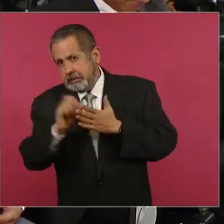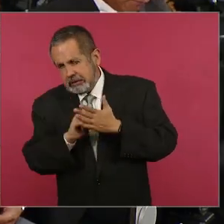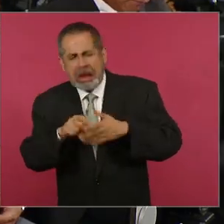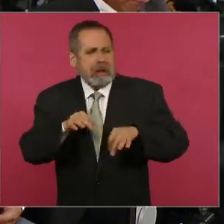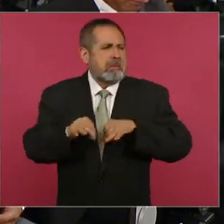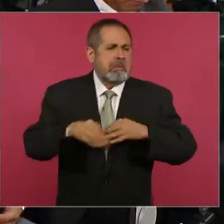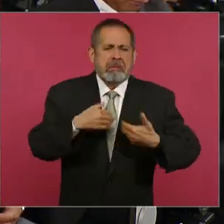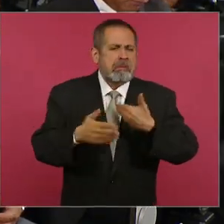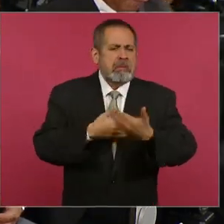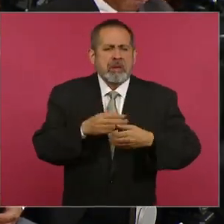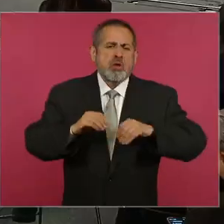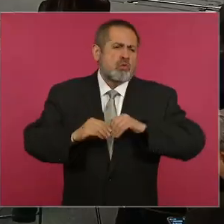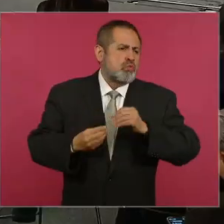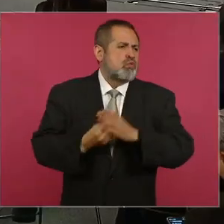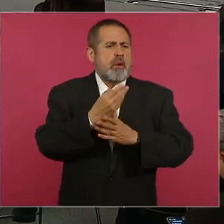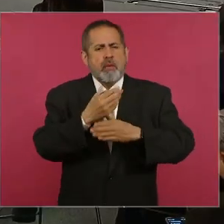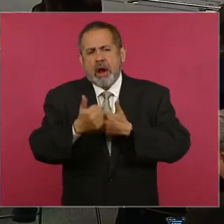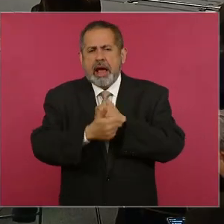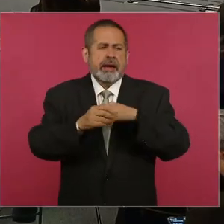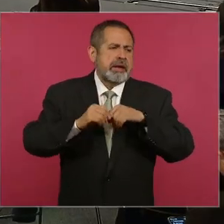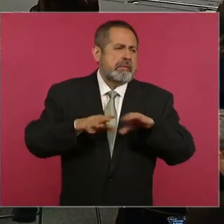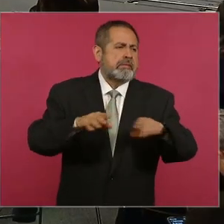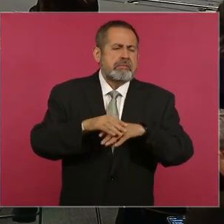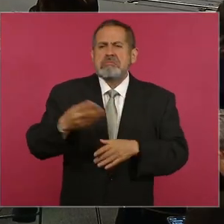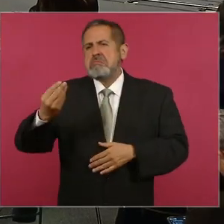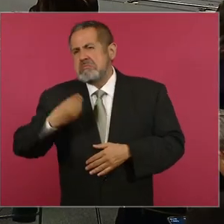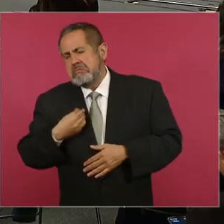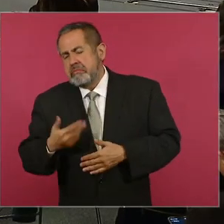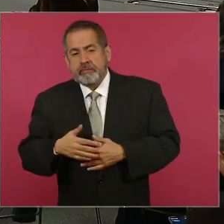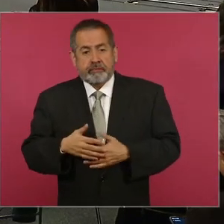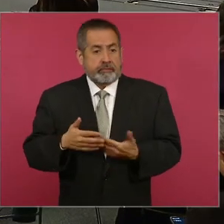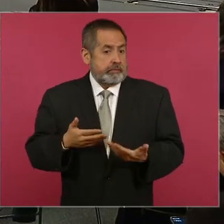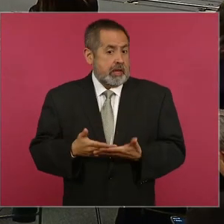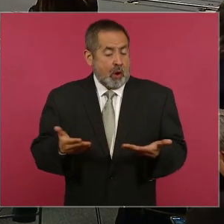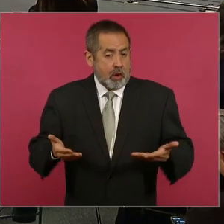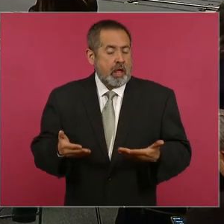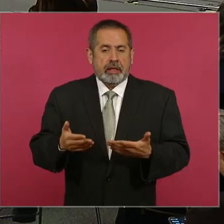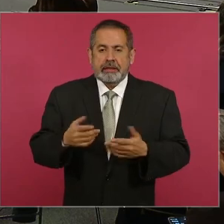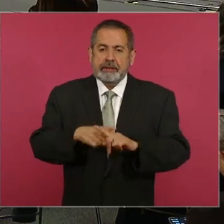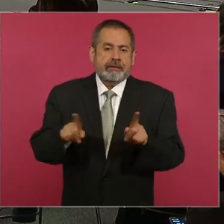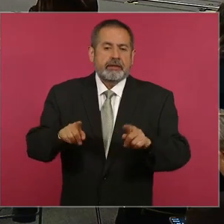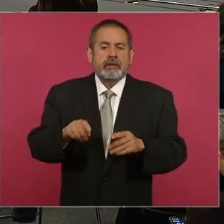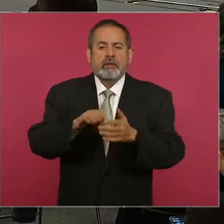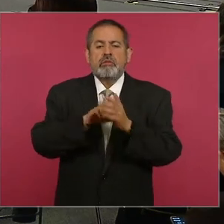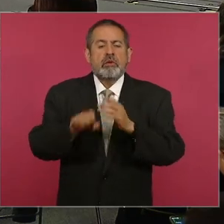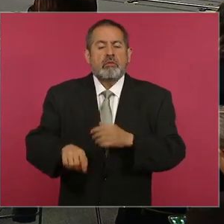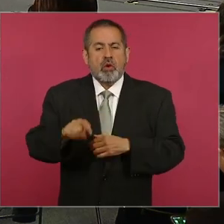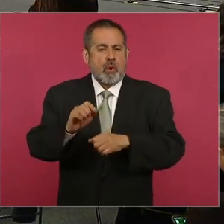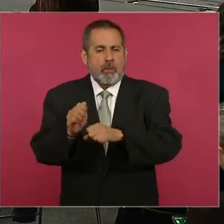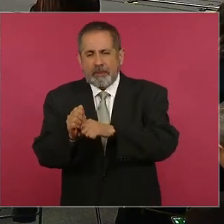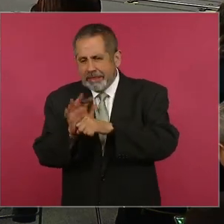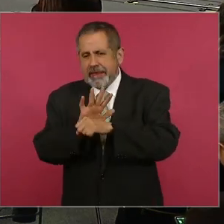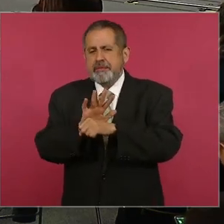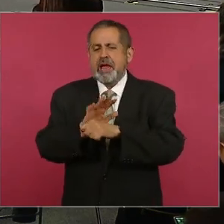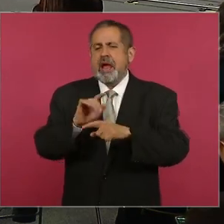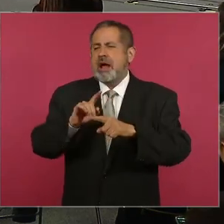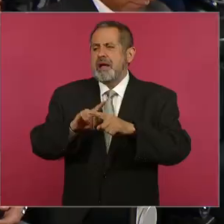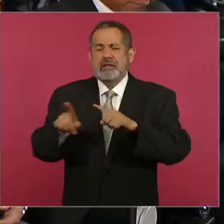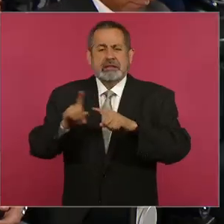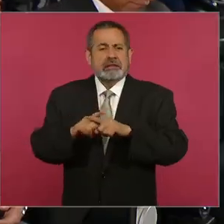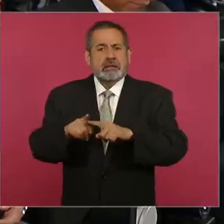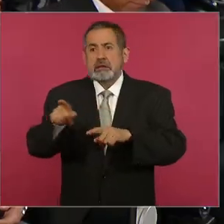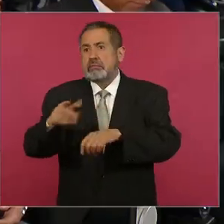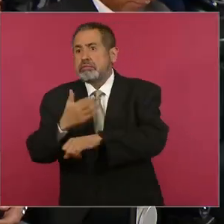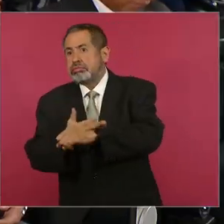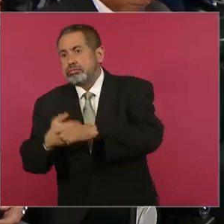operar sus nuevas carreras. Pero ahora resulta que pasaron, a raíz de la pandemia y todo, hubo un atraso por